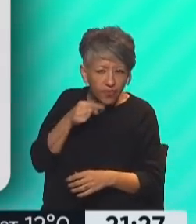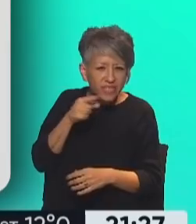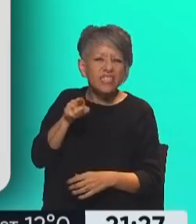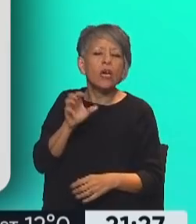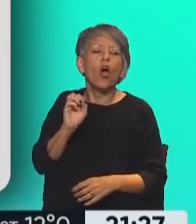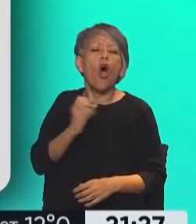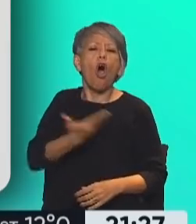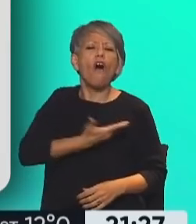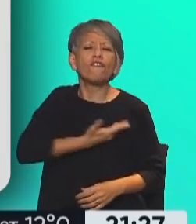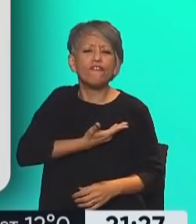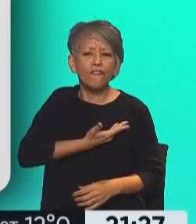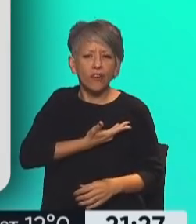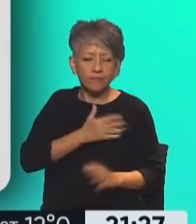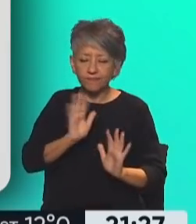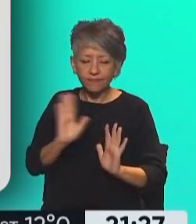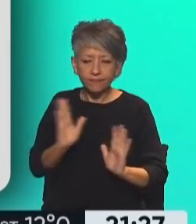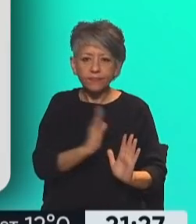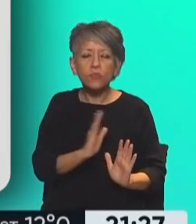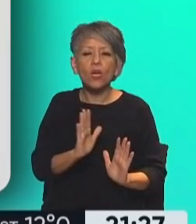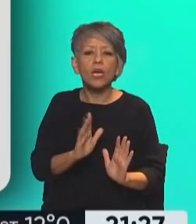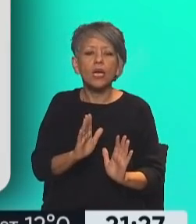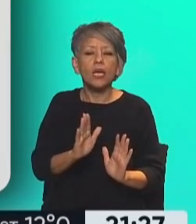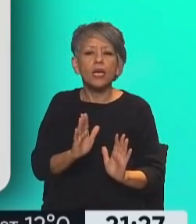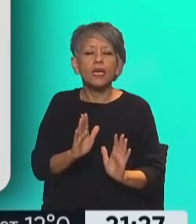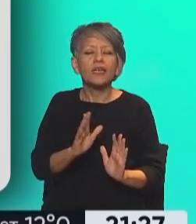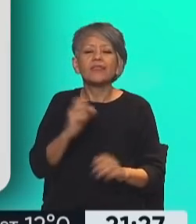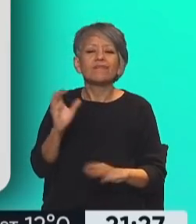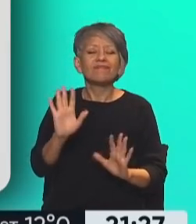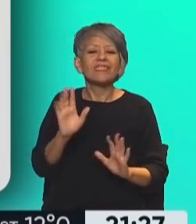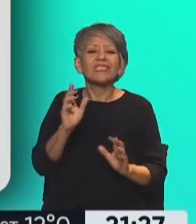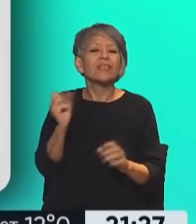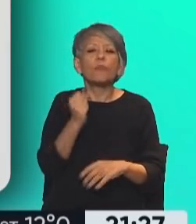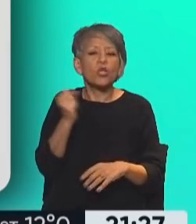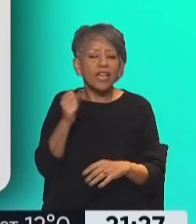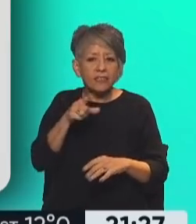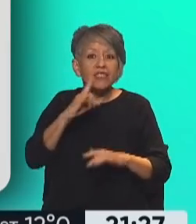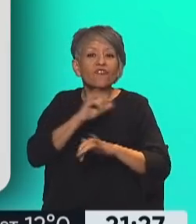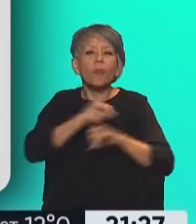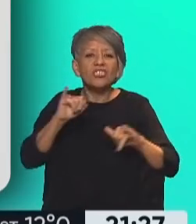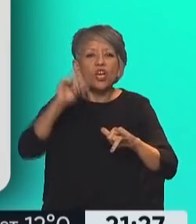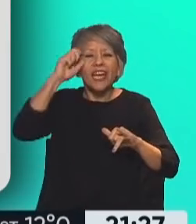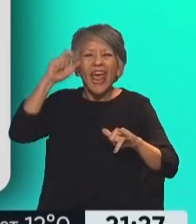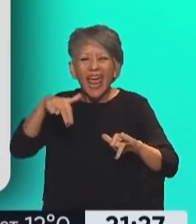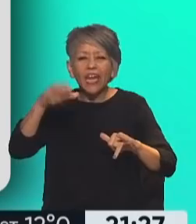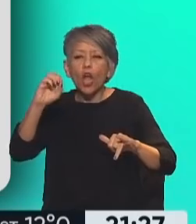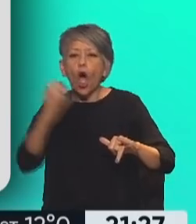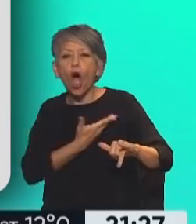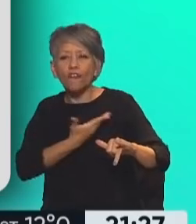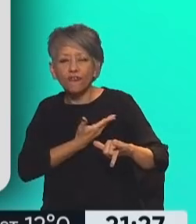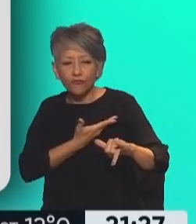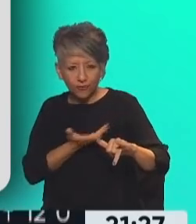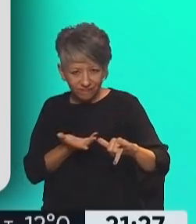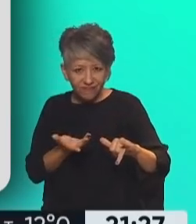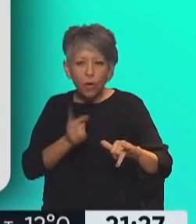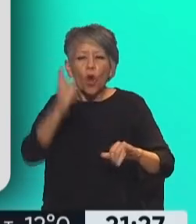off. Me parece que no estaríamos hablando de esto si no, la introducción no dijera eso, información en off, no alcanzo a verla ahora, ¿no? Pero si no tuviera